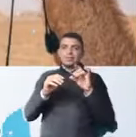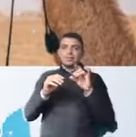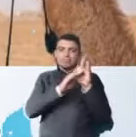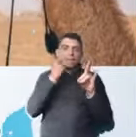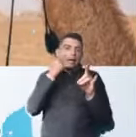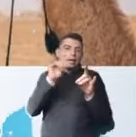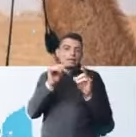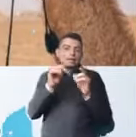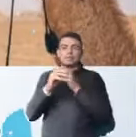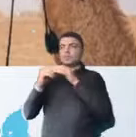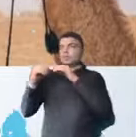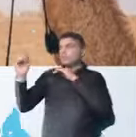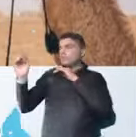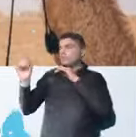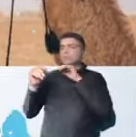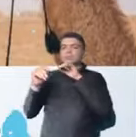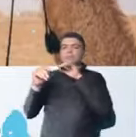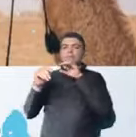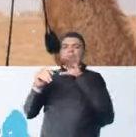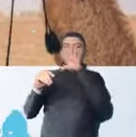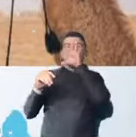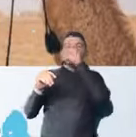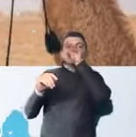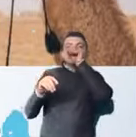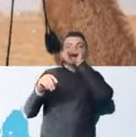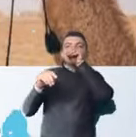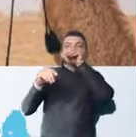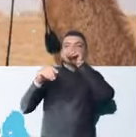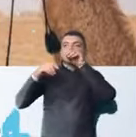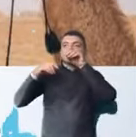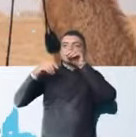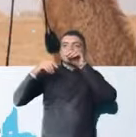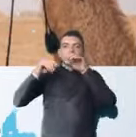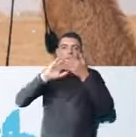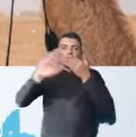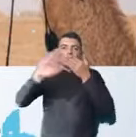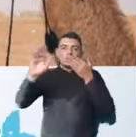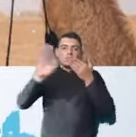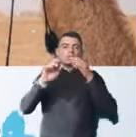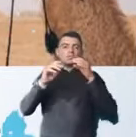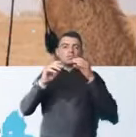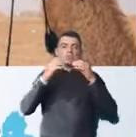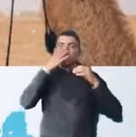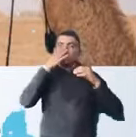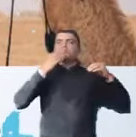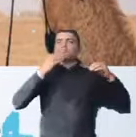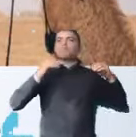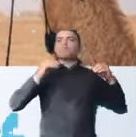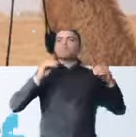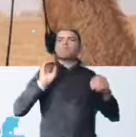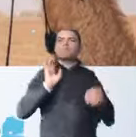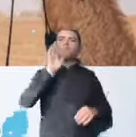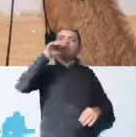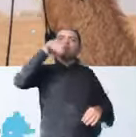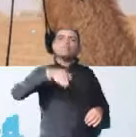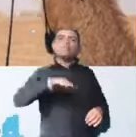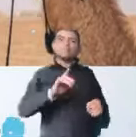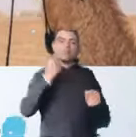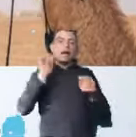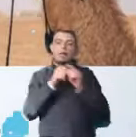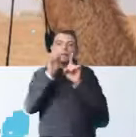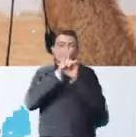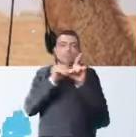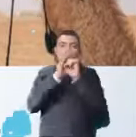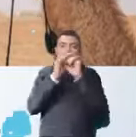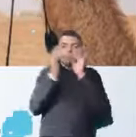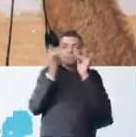empezó a infectar al hombre. En un principio infectaba solo personas de Medio Oriente y de Egipto, pero empezó a infectar también a turistas que se montaban